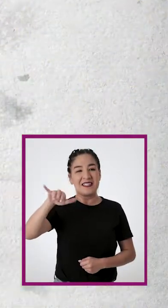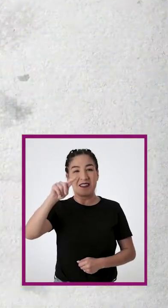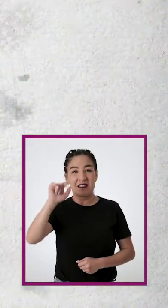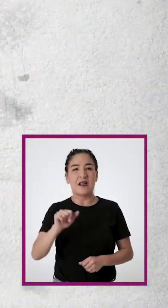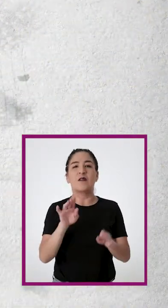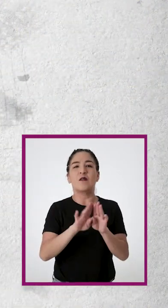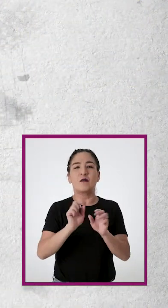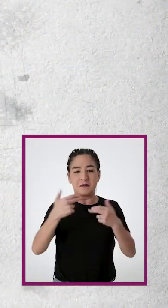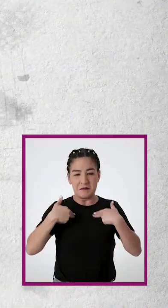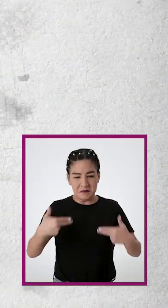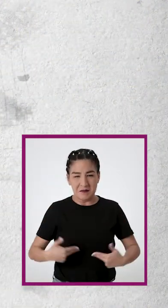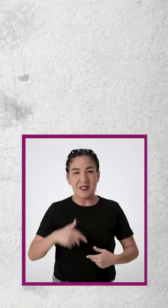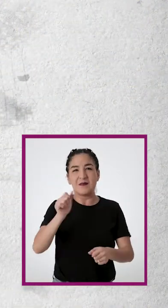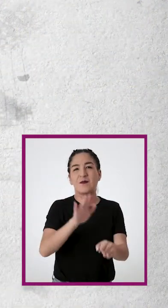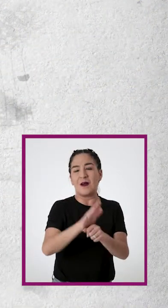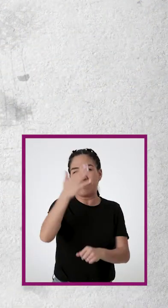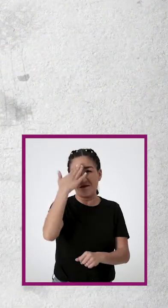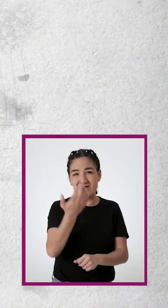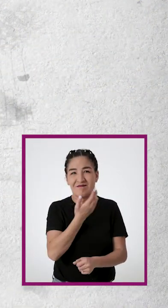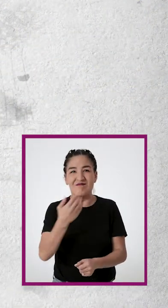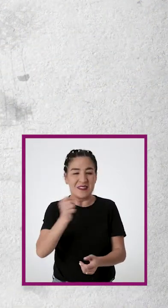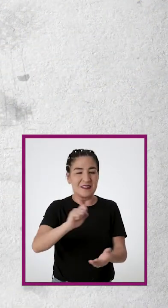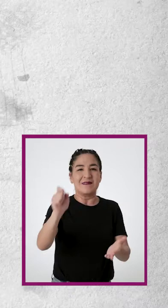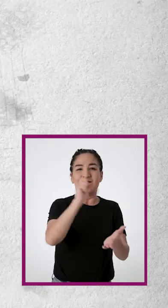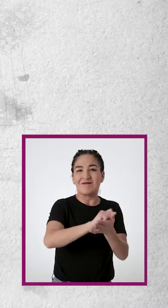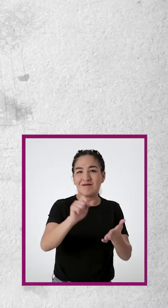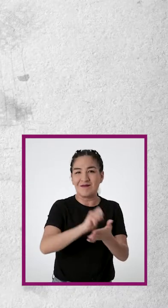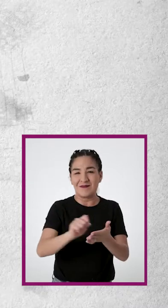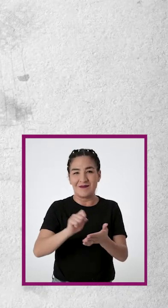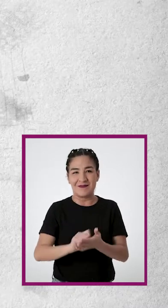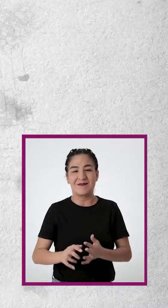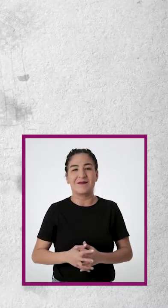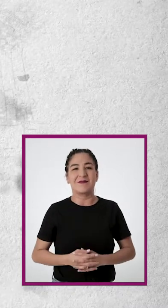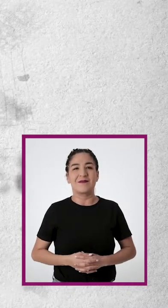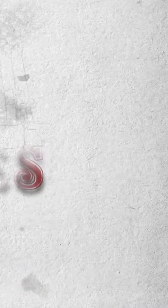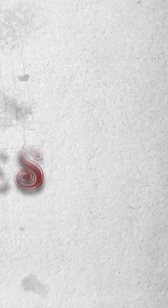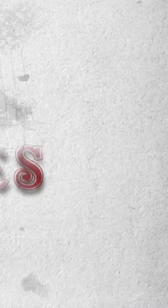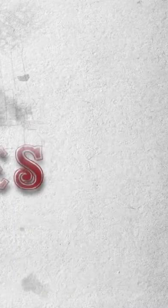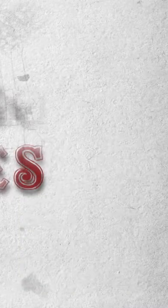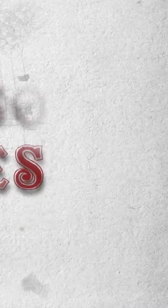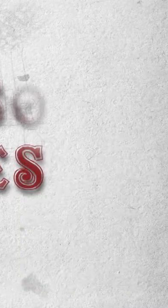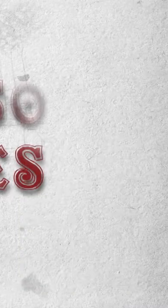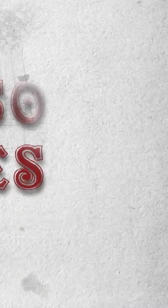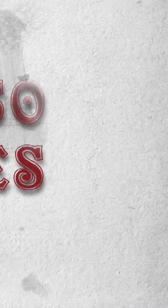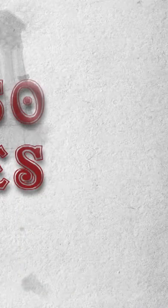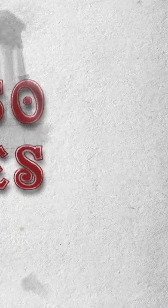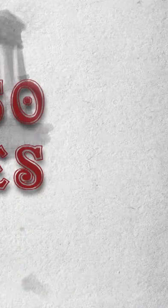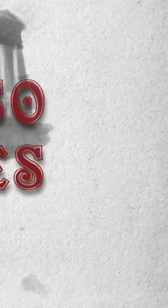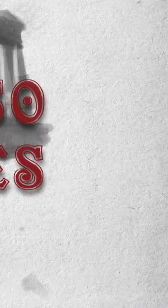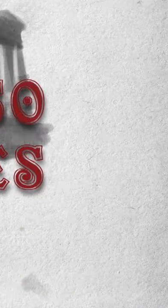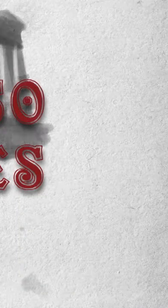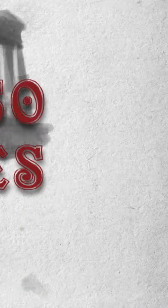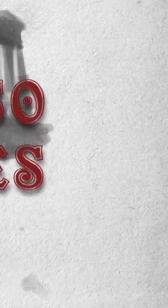Alfonso Reyes helenista, visionario y humanista, genio de la prosa y el verso.